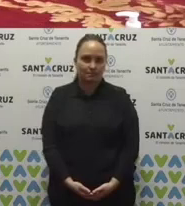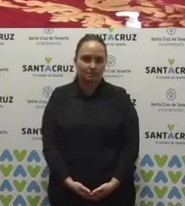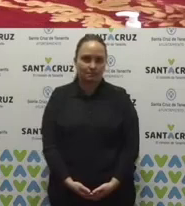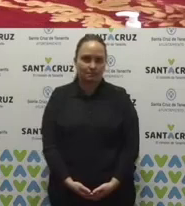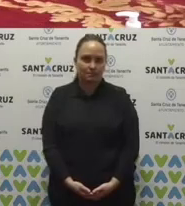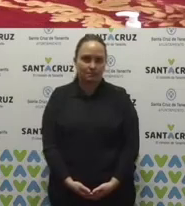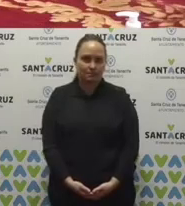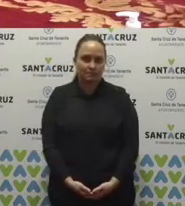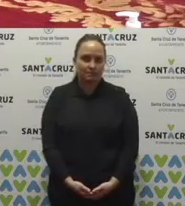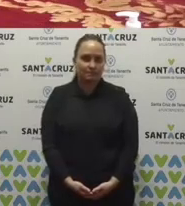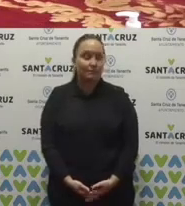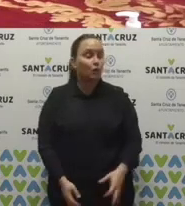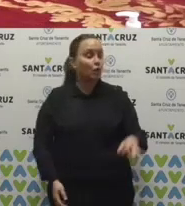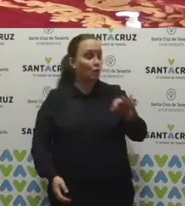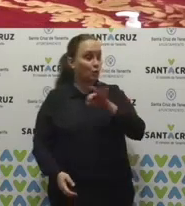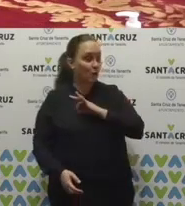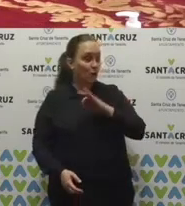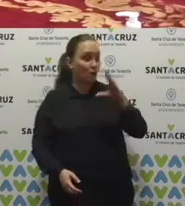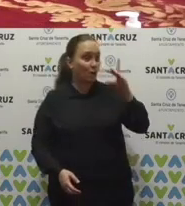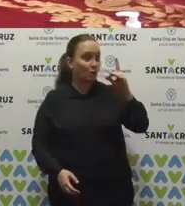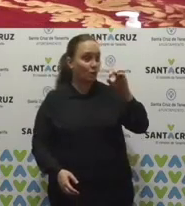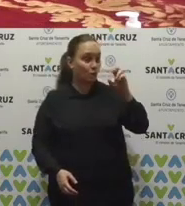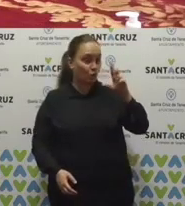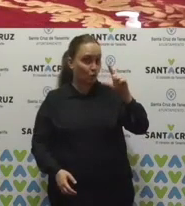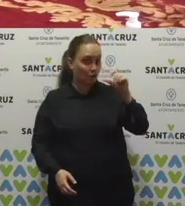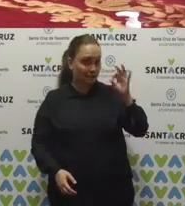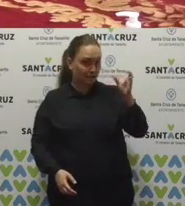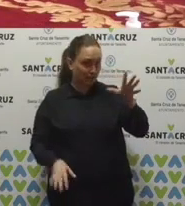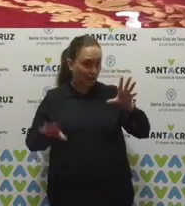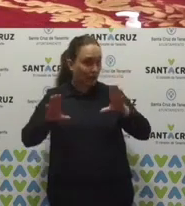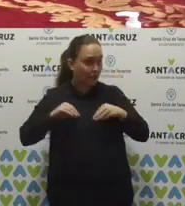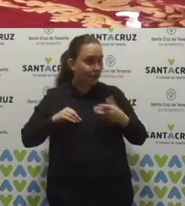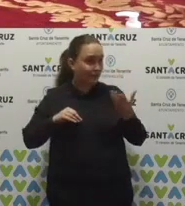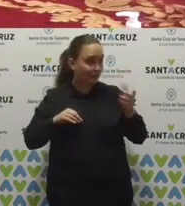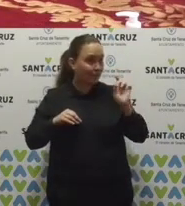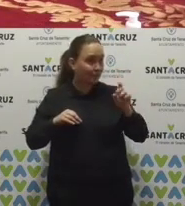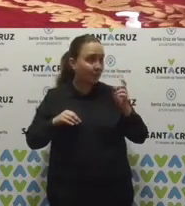doña dolores tiene usted aceptada hable